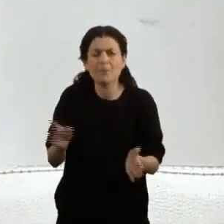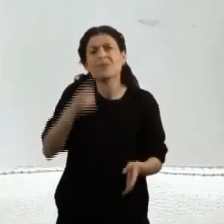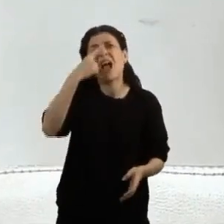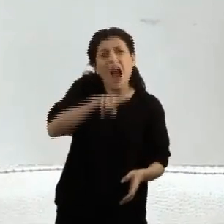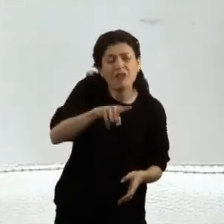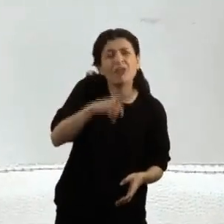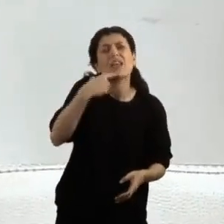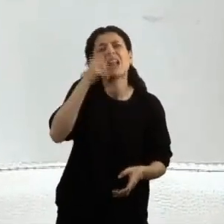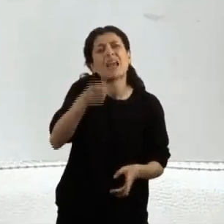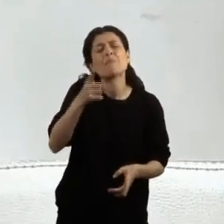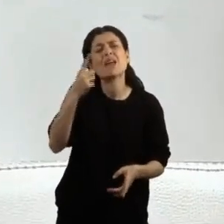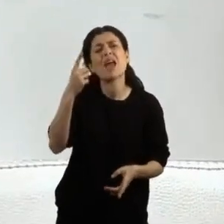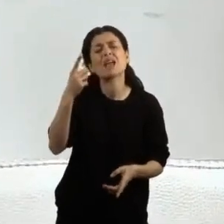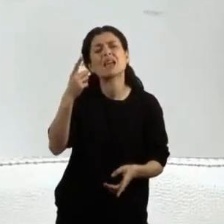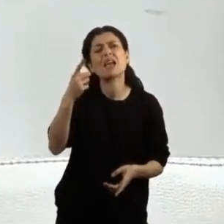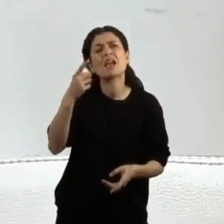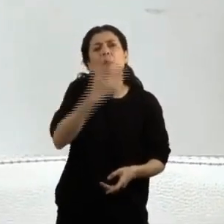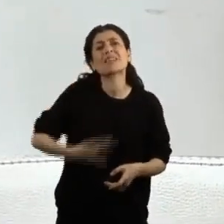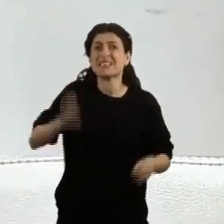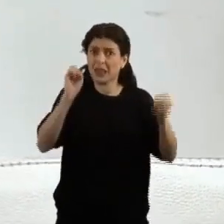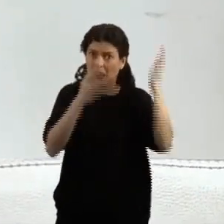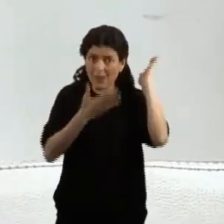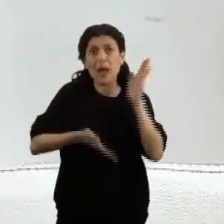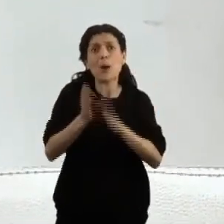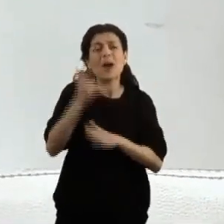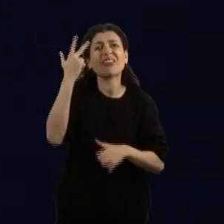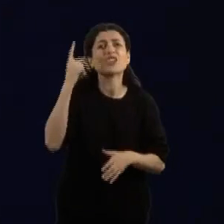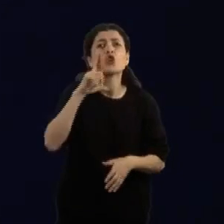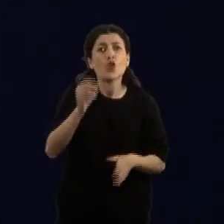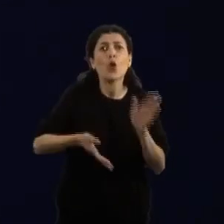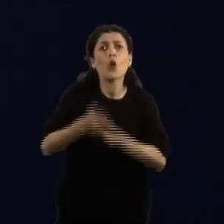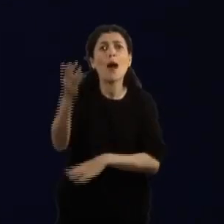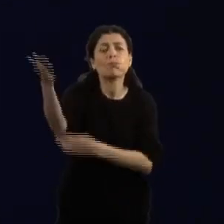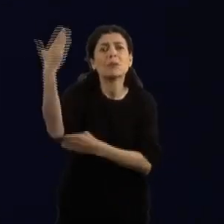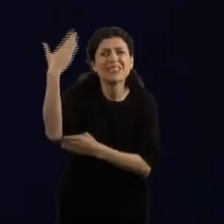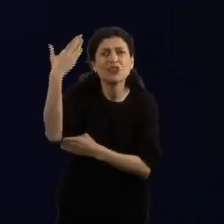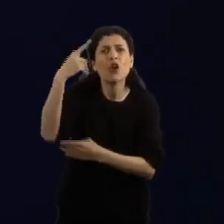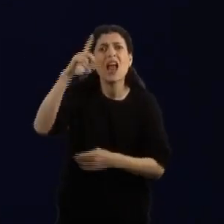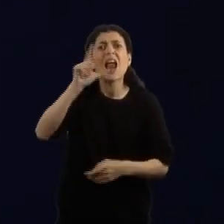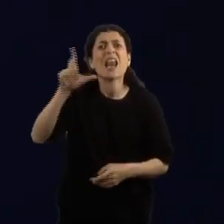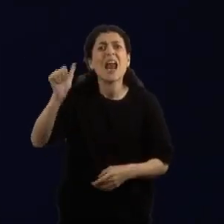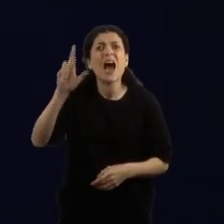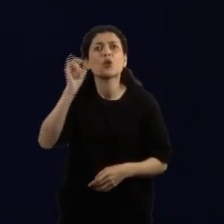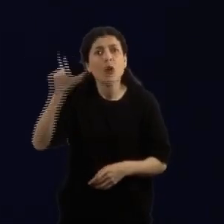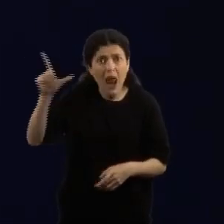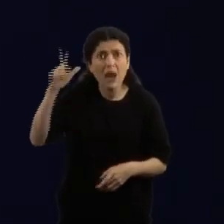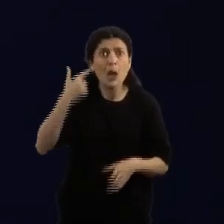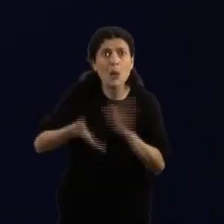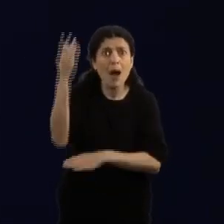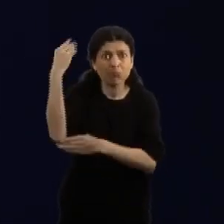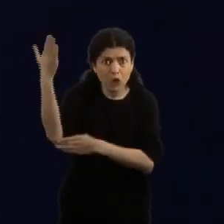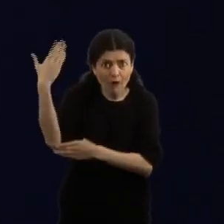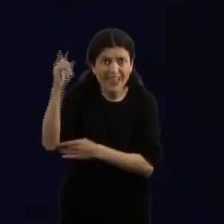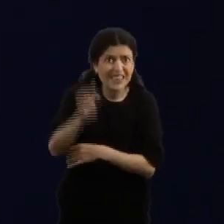la exposición rural de ahora del 18 de julio. Sí, el presidente Milei va a estar vamos